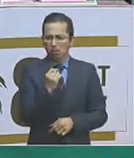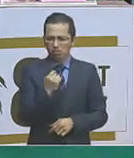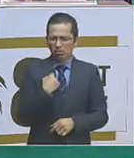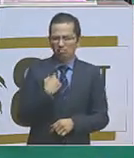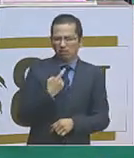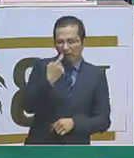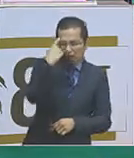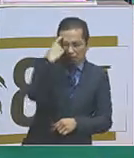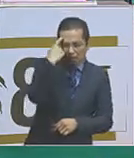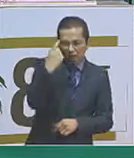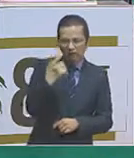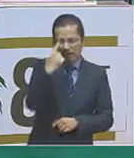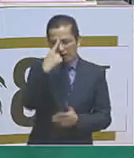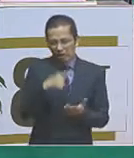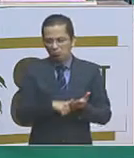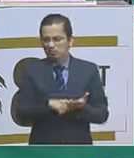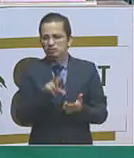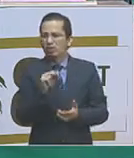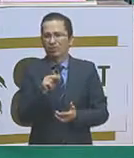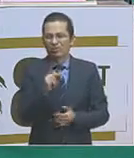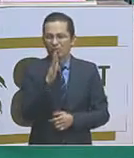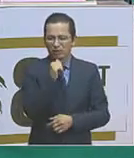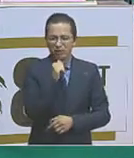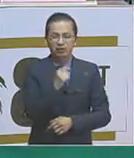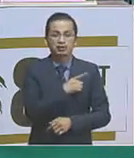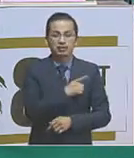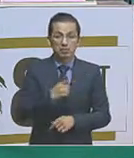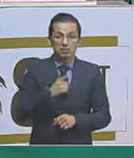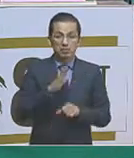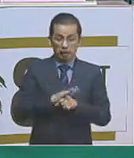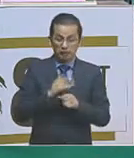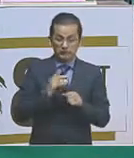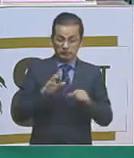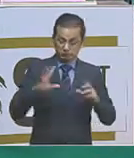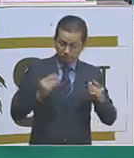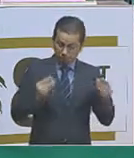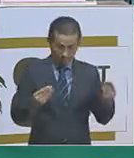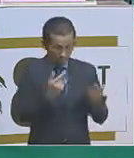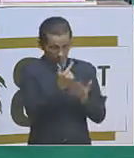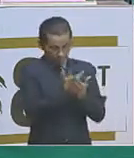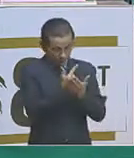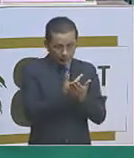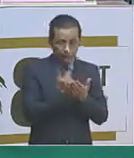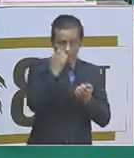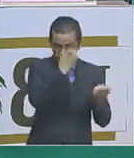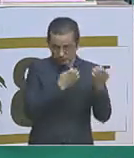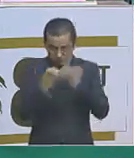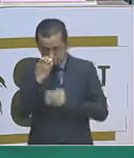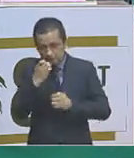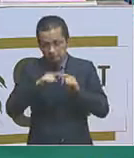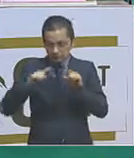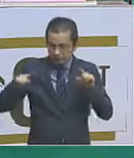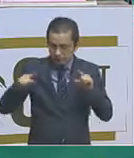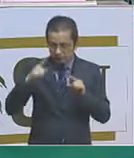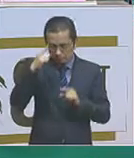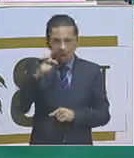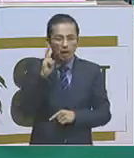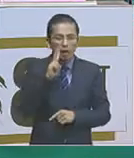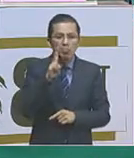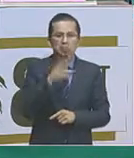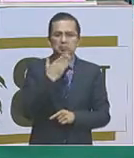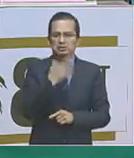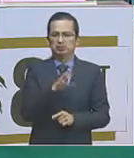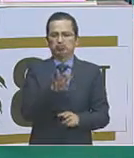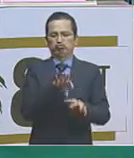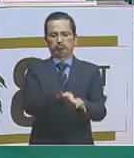necesitamos herramientas y análisis cuantitativos para tomar decisiones como instituciones públicas debemos involucrar tecnólogos